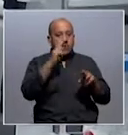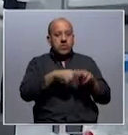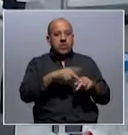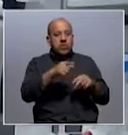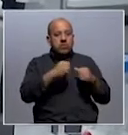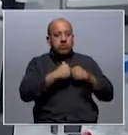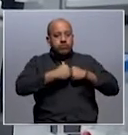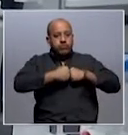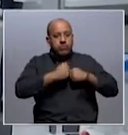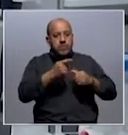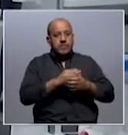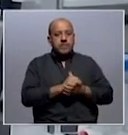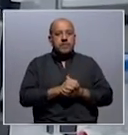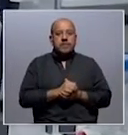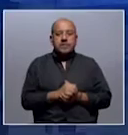obesidad